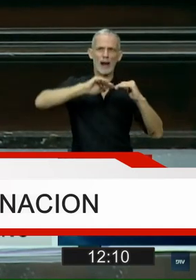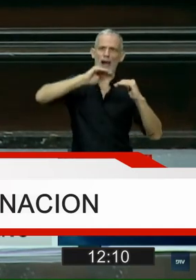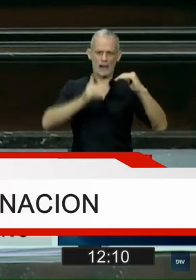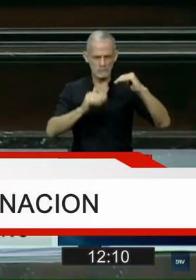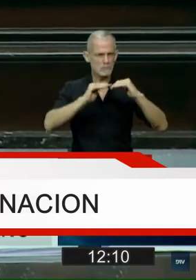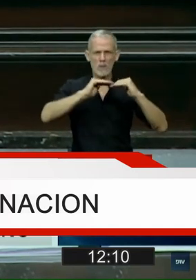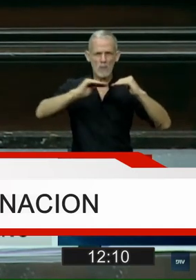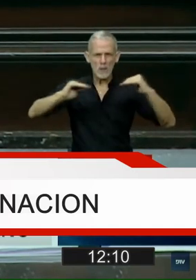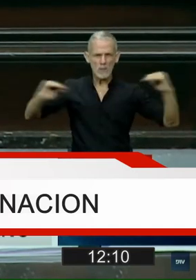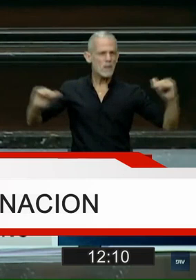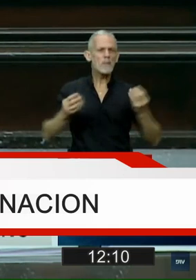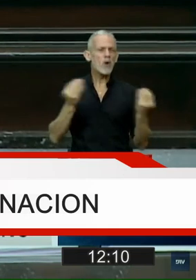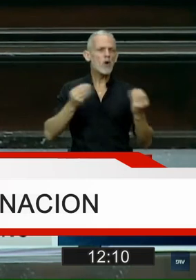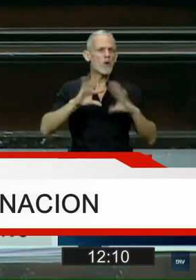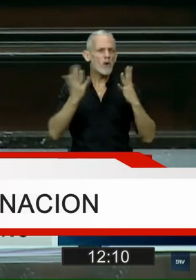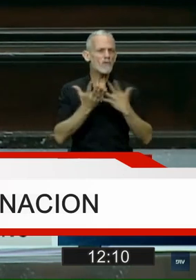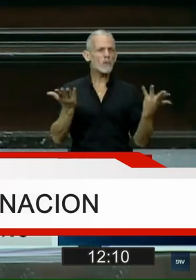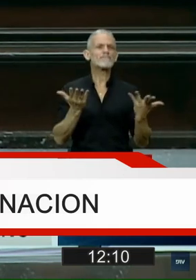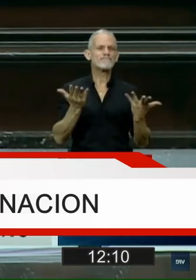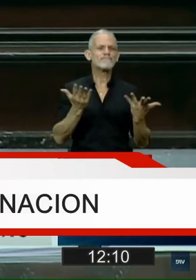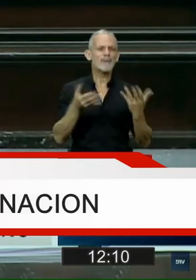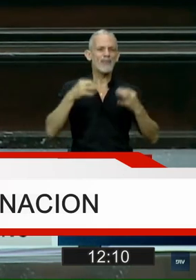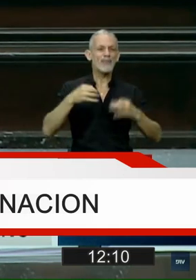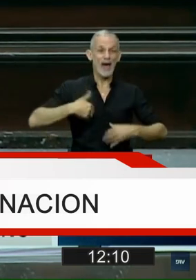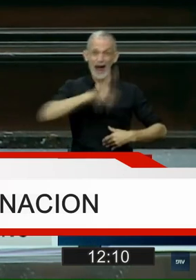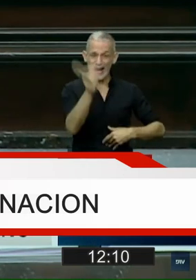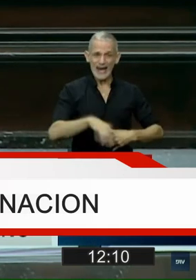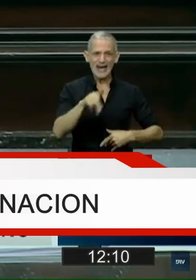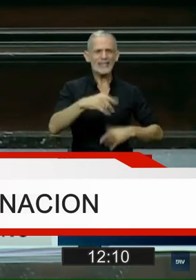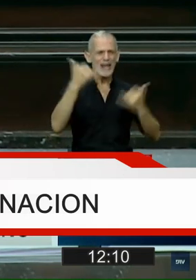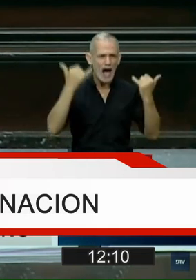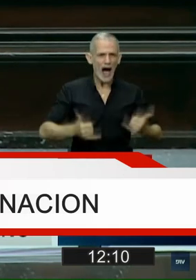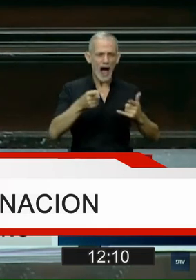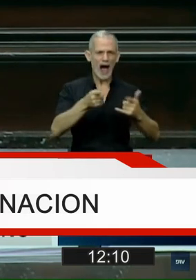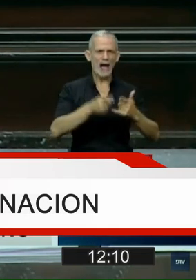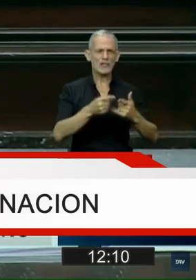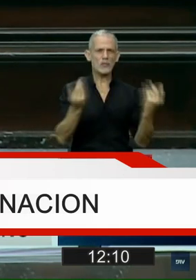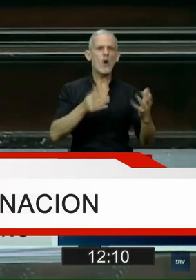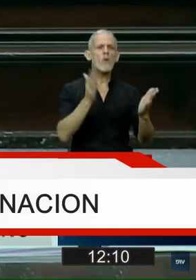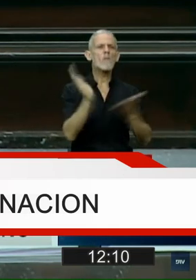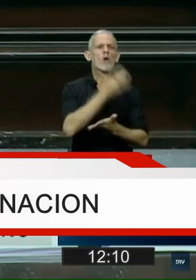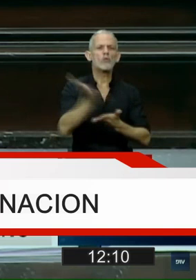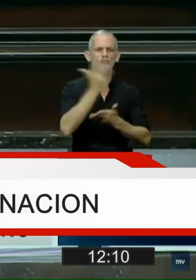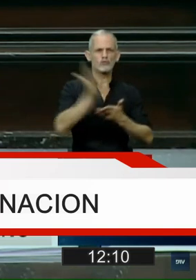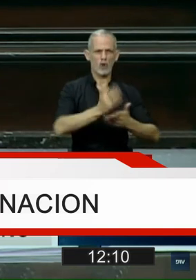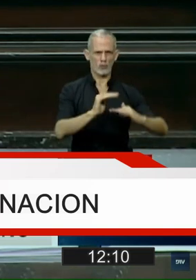la macroeconomía, es a partir de un país que cuente con un vigoroso aparato productivo.